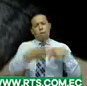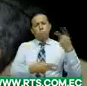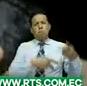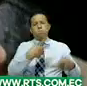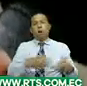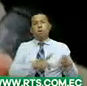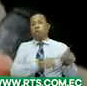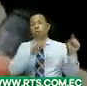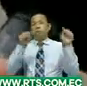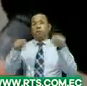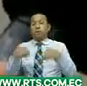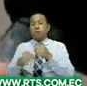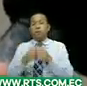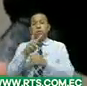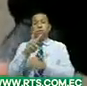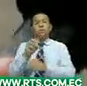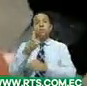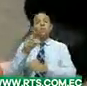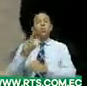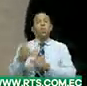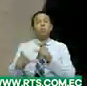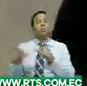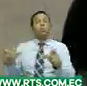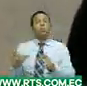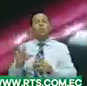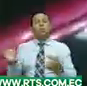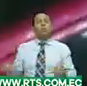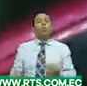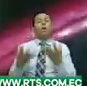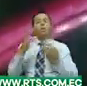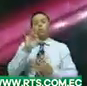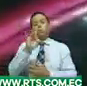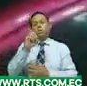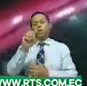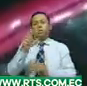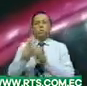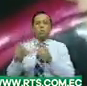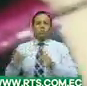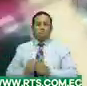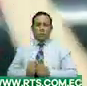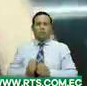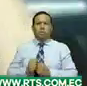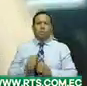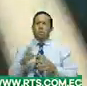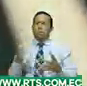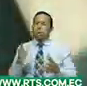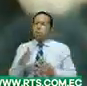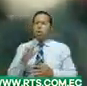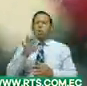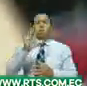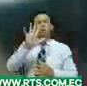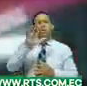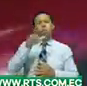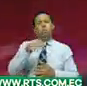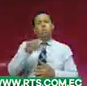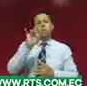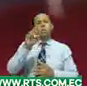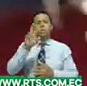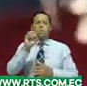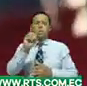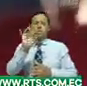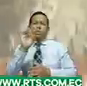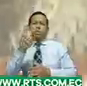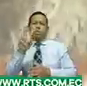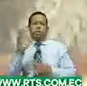tanto, asciende a 80 personas a nivel nacional. En estos días surgieron 5.082 aglomeraciones, siendo las mayoritarias